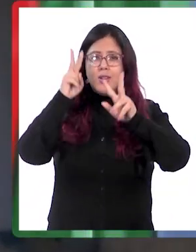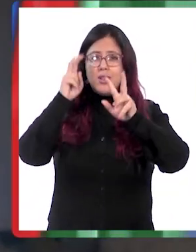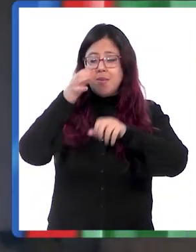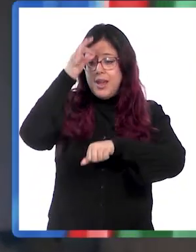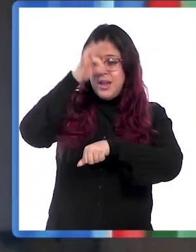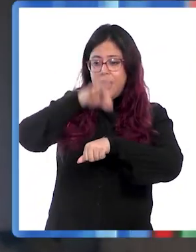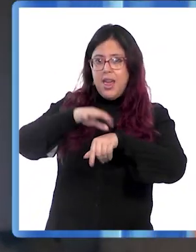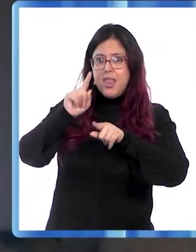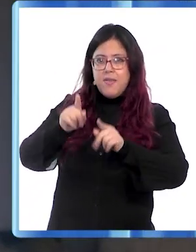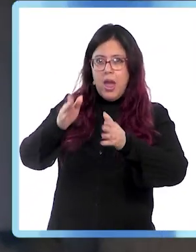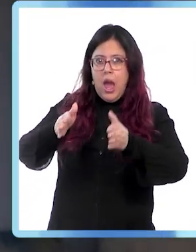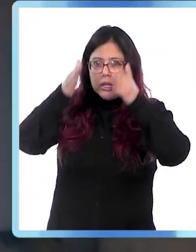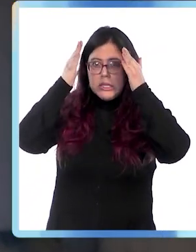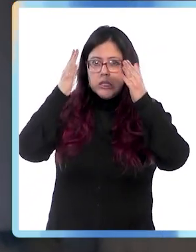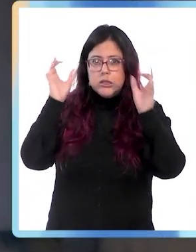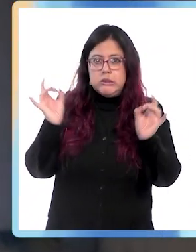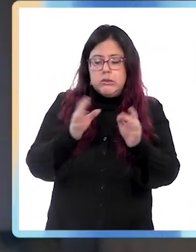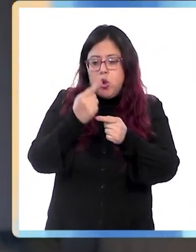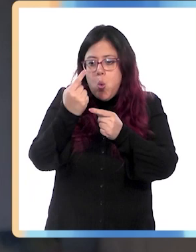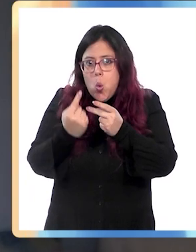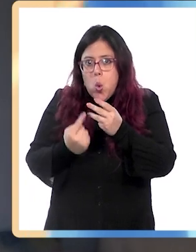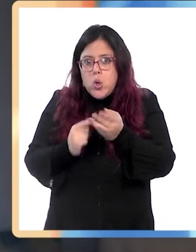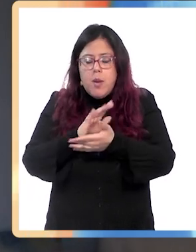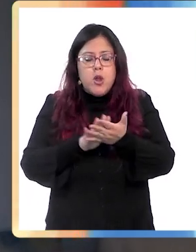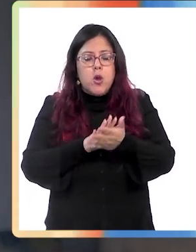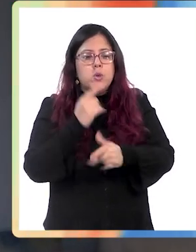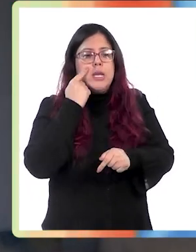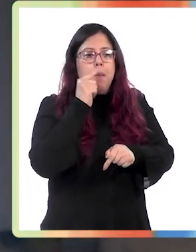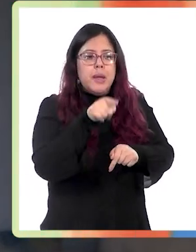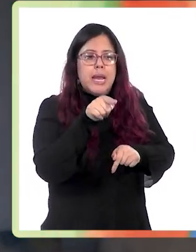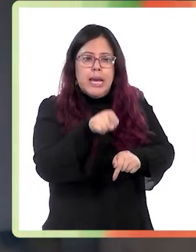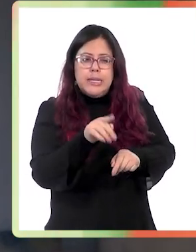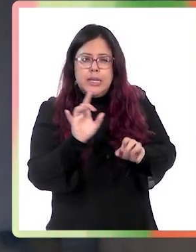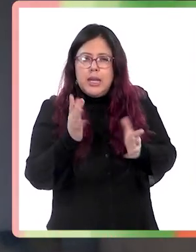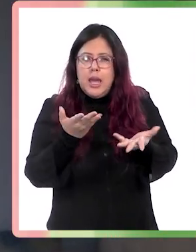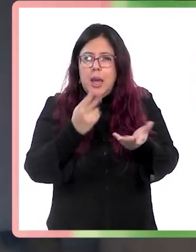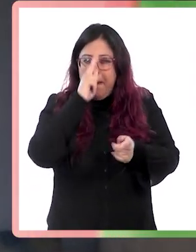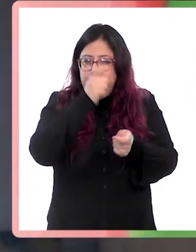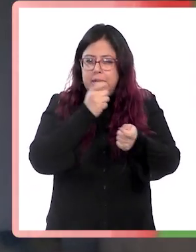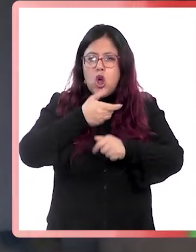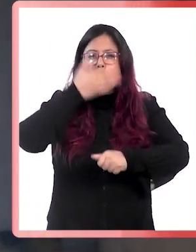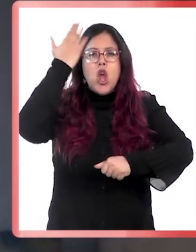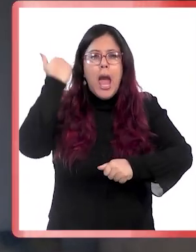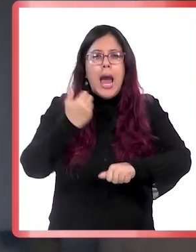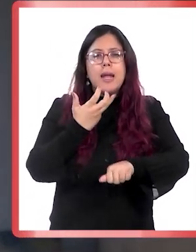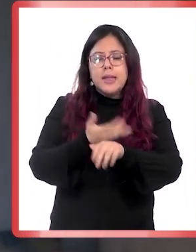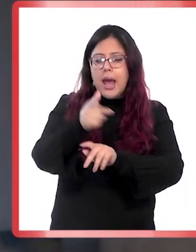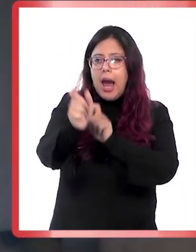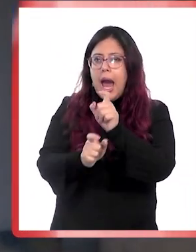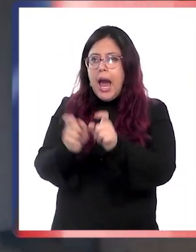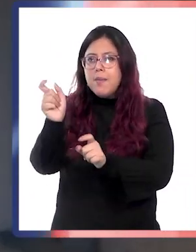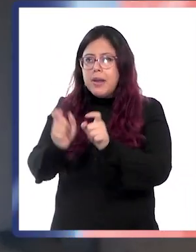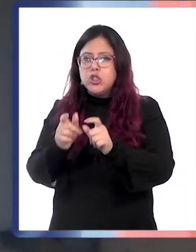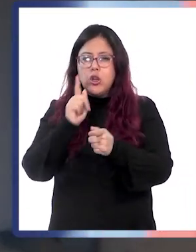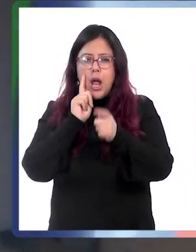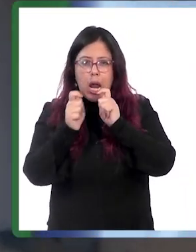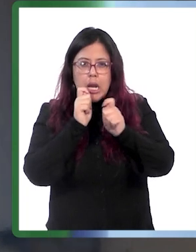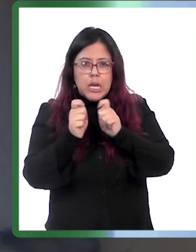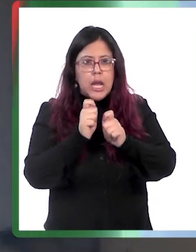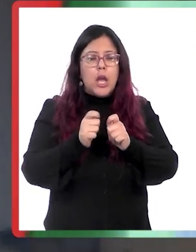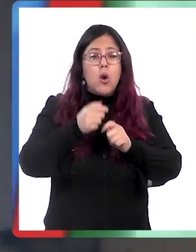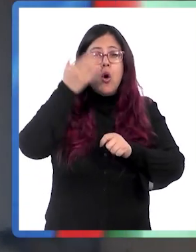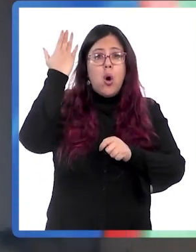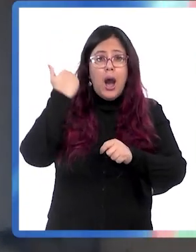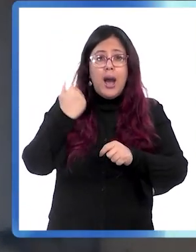estar atento a que parezcan más cosas, porque de repente tú dices, mira, este pareciera que es igual que el anterior, que hay personas de más alto riesgo. Cuando comenzó el